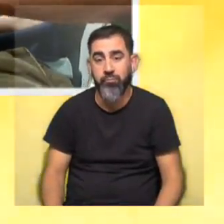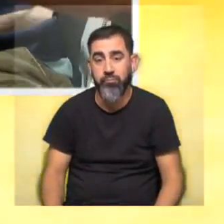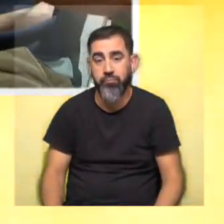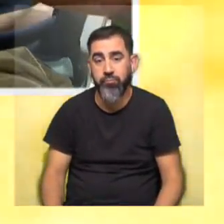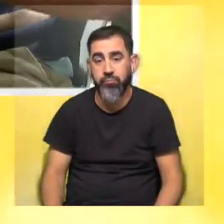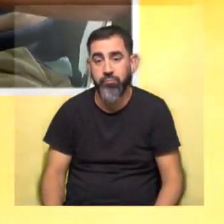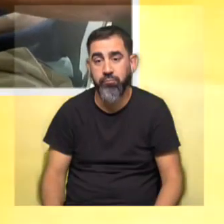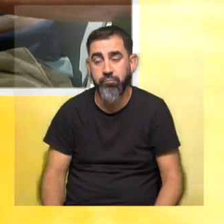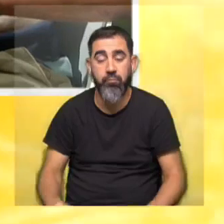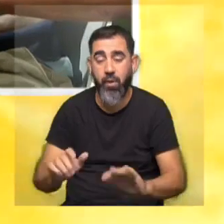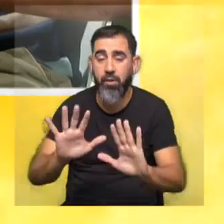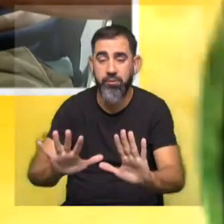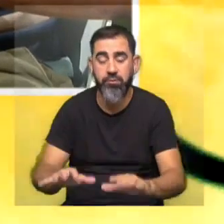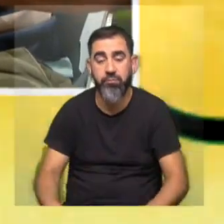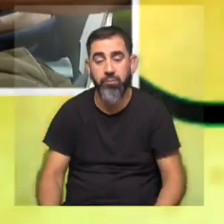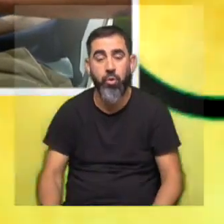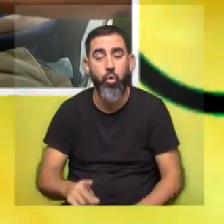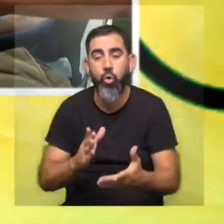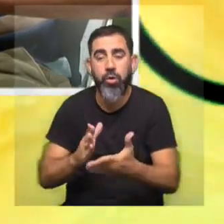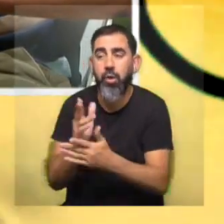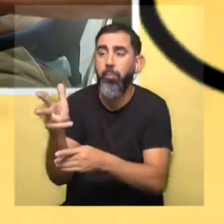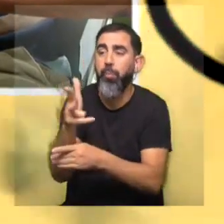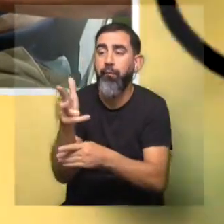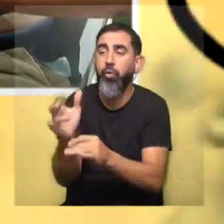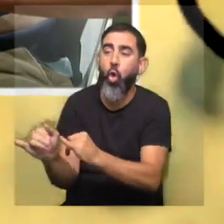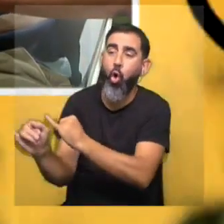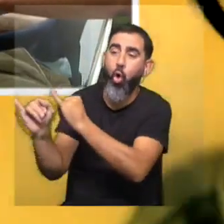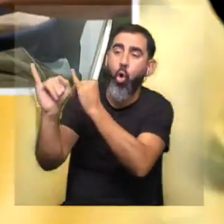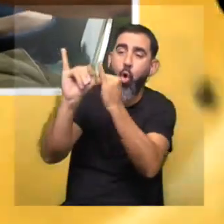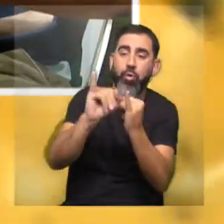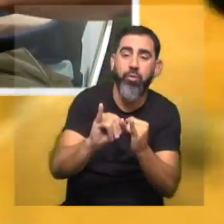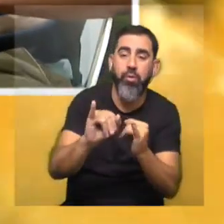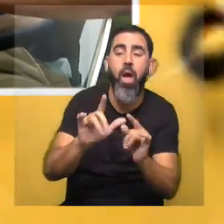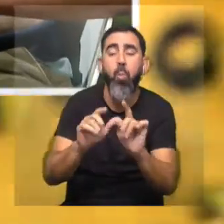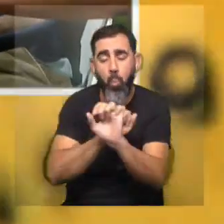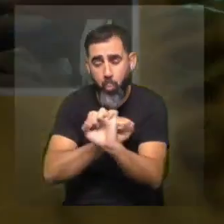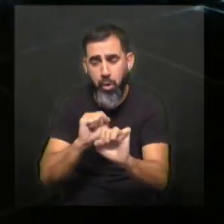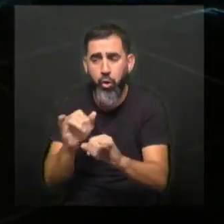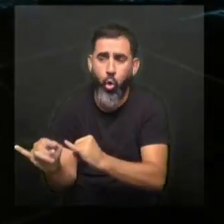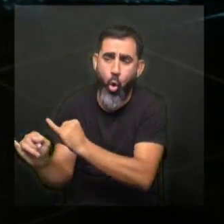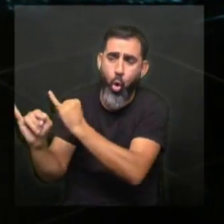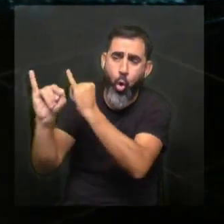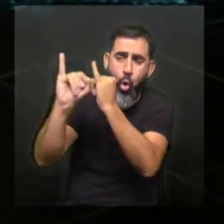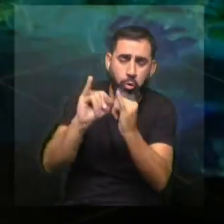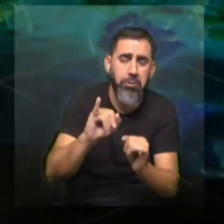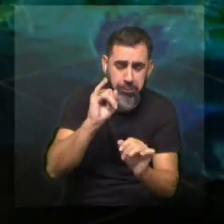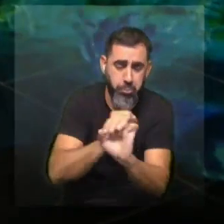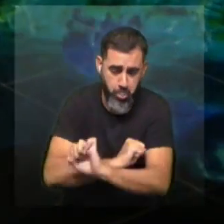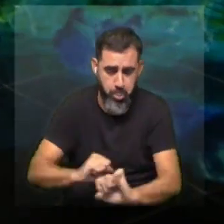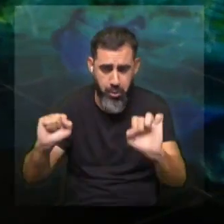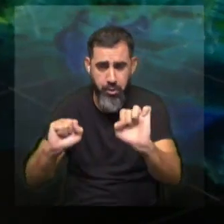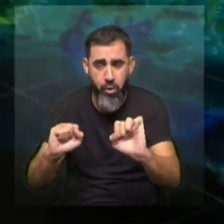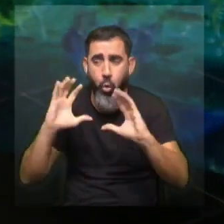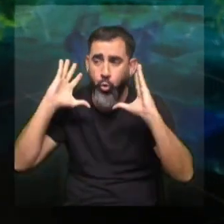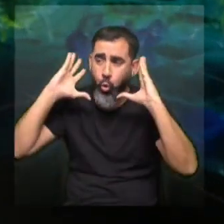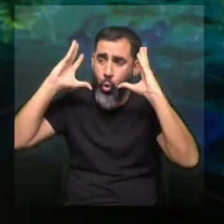bueno, básicamente es eso. O sea, no es que esté todo el tiempo filmando, sino que se activa en el momento No, que te hay detecta. configuraciones que la podés programar para que graben determinadas horas,